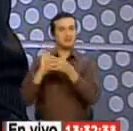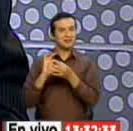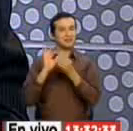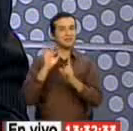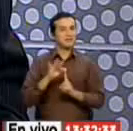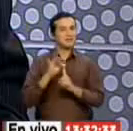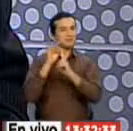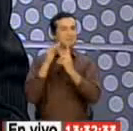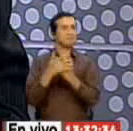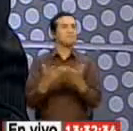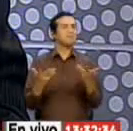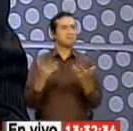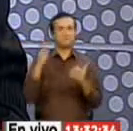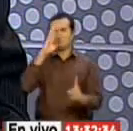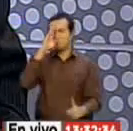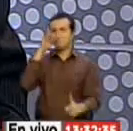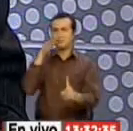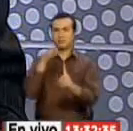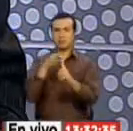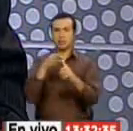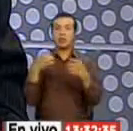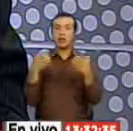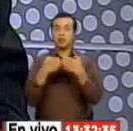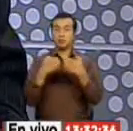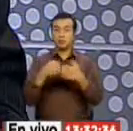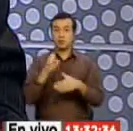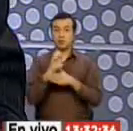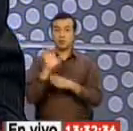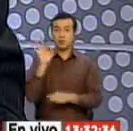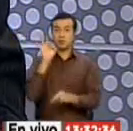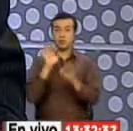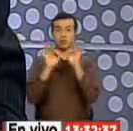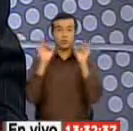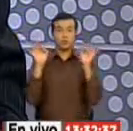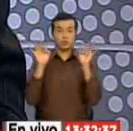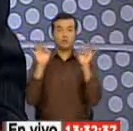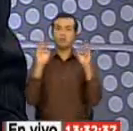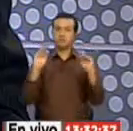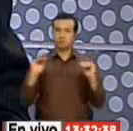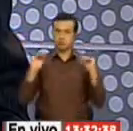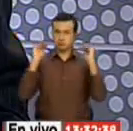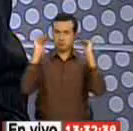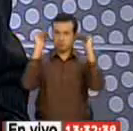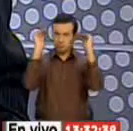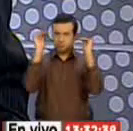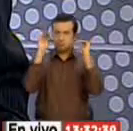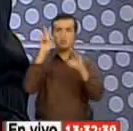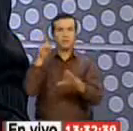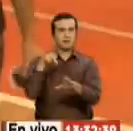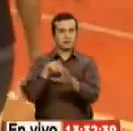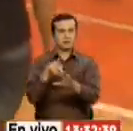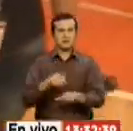El objetivo es formar parte de la selección nacional y desarrollar un alto rendimiento.